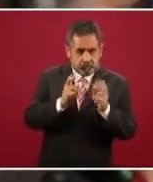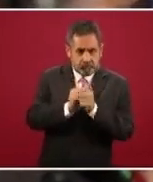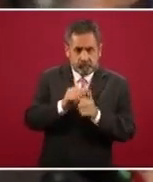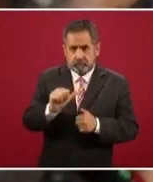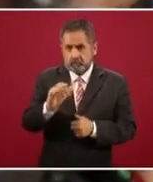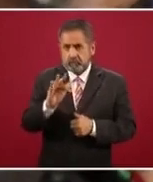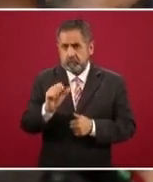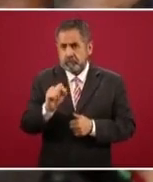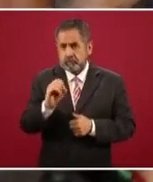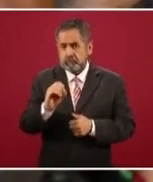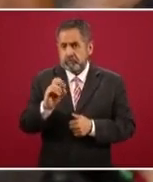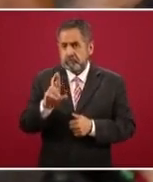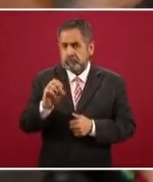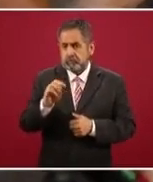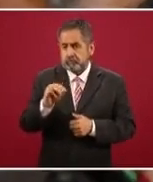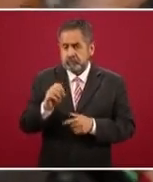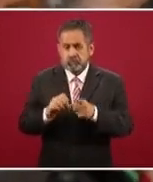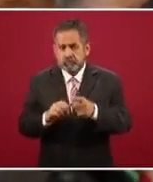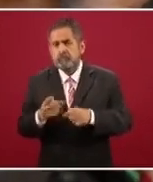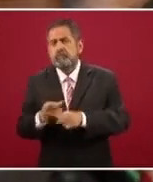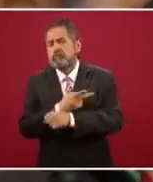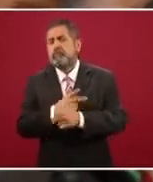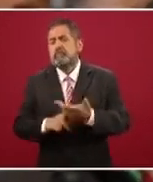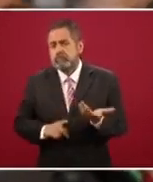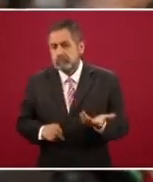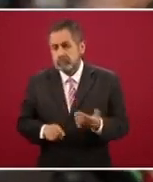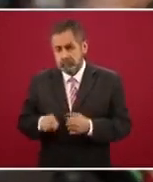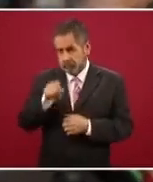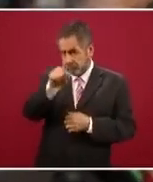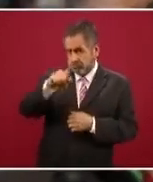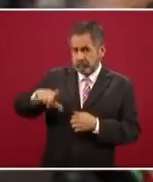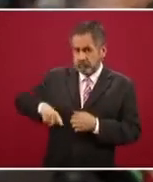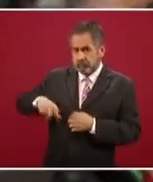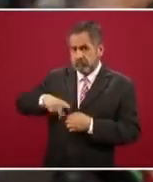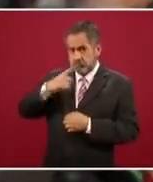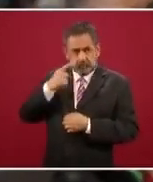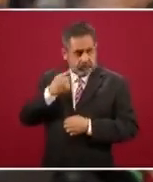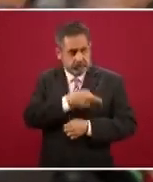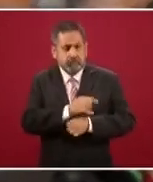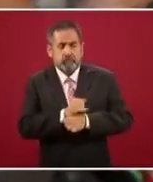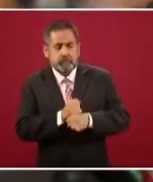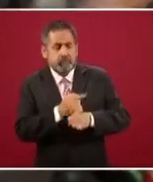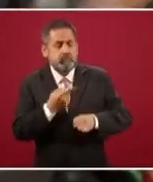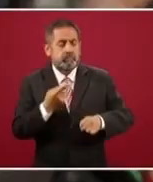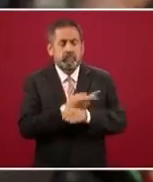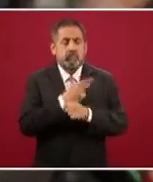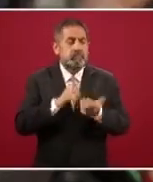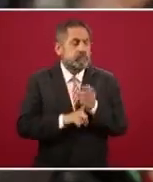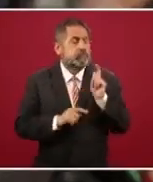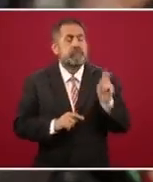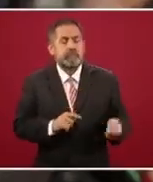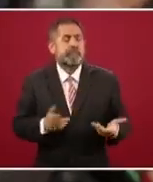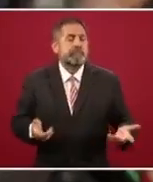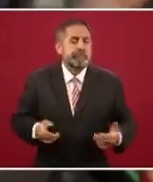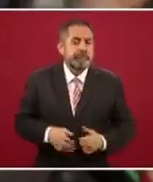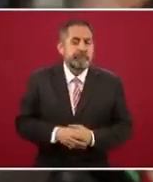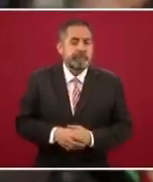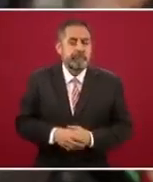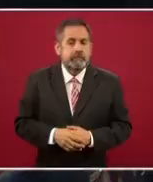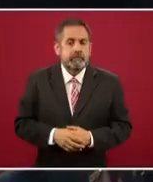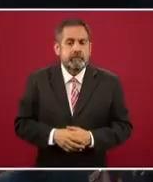Romo sobre esto y considera que desde su gobierno debería haber una investigación sobre los hechos. Sí,